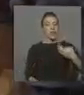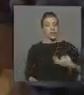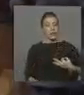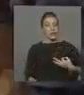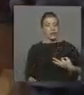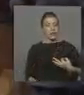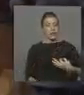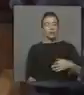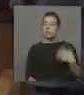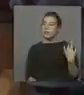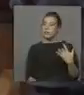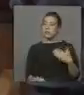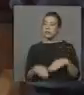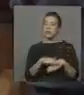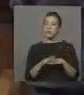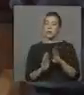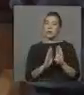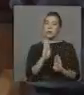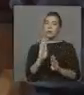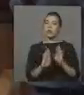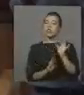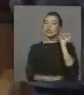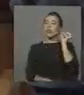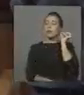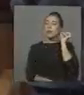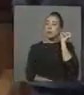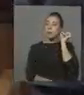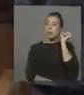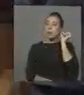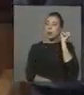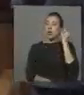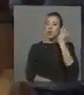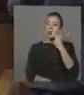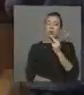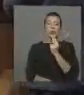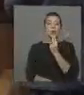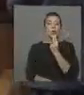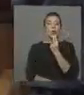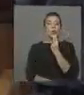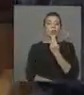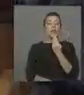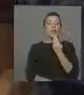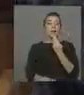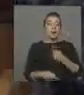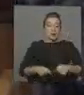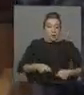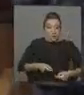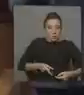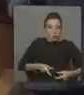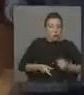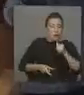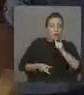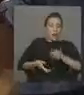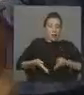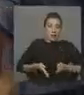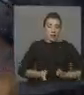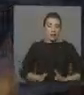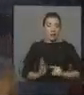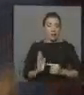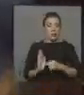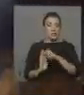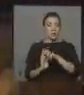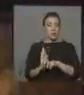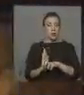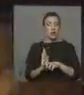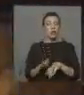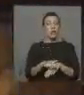lo que resulta indispensable la protección de la mujer, de su vida y del ser que está por nacer. Por lo mismo, este proyecto